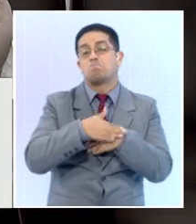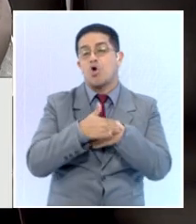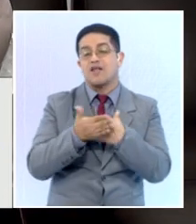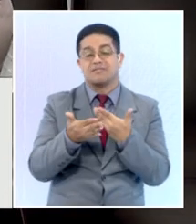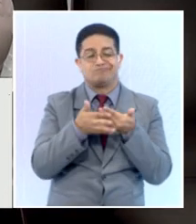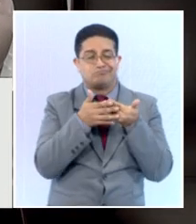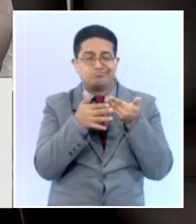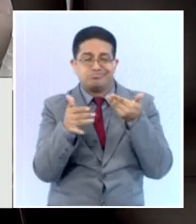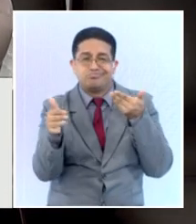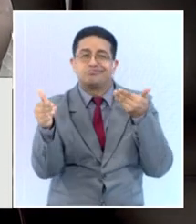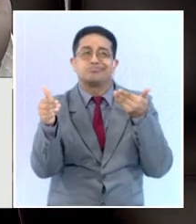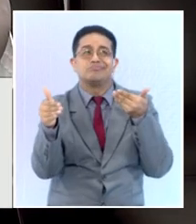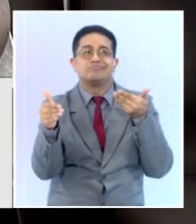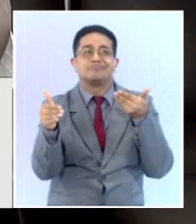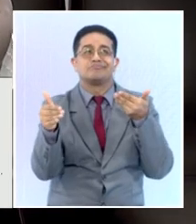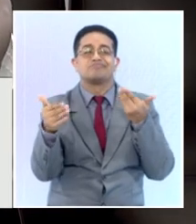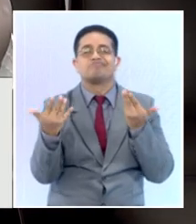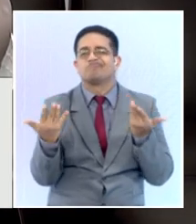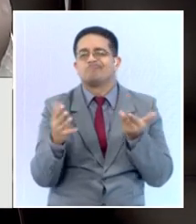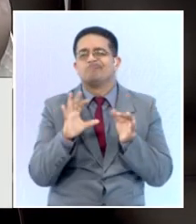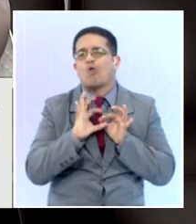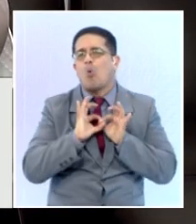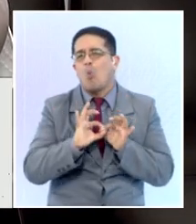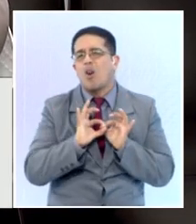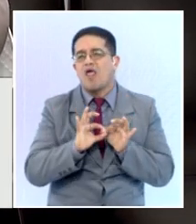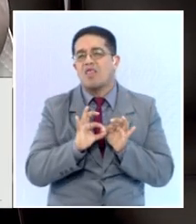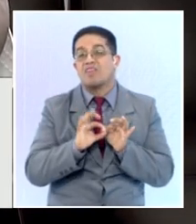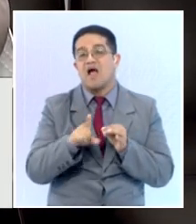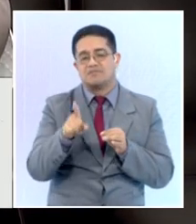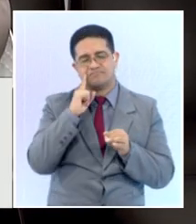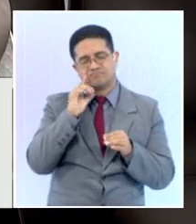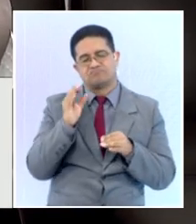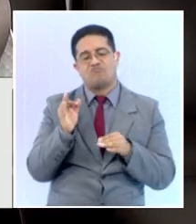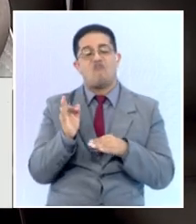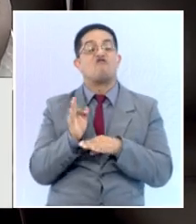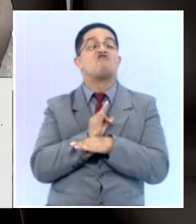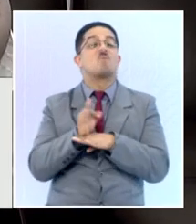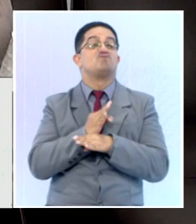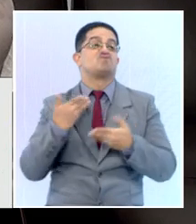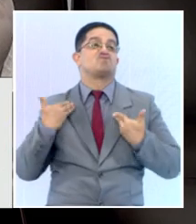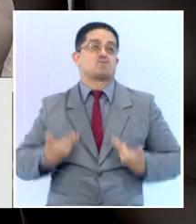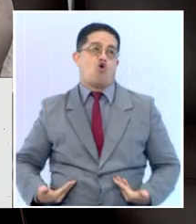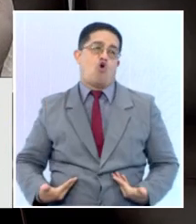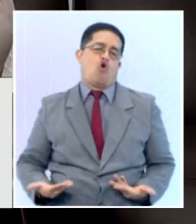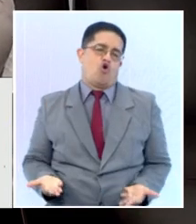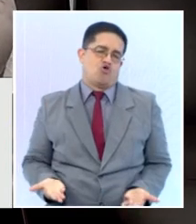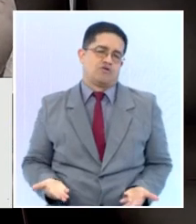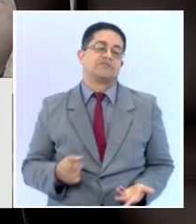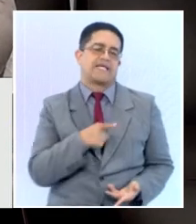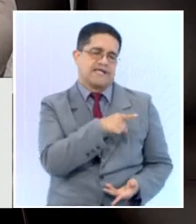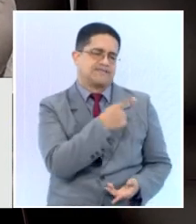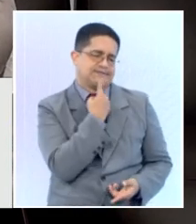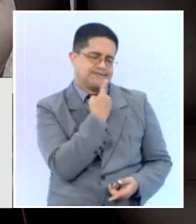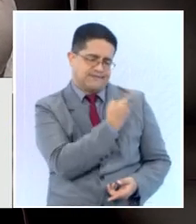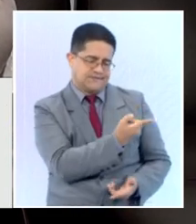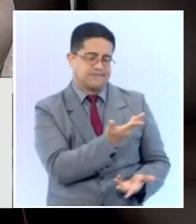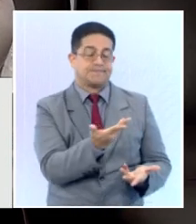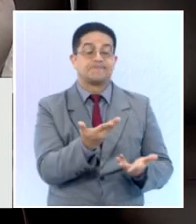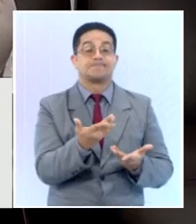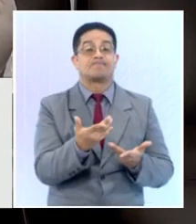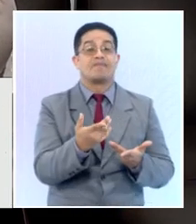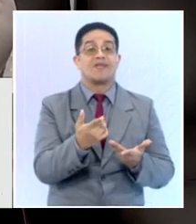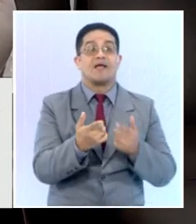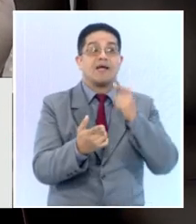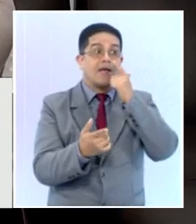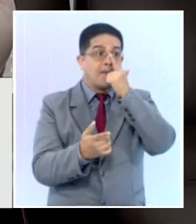está directamente vinculada a la funcionalidad que es precisamente eso que me comentas es la